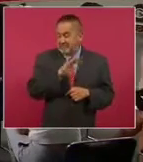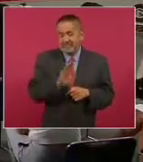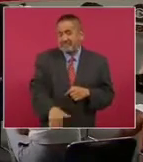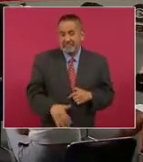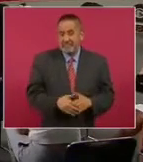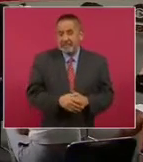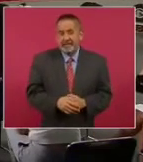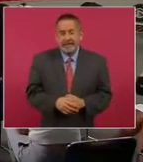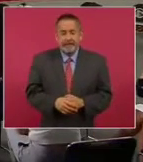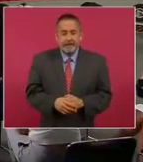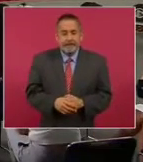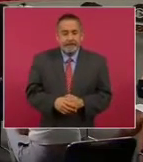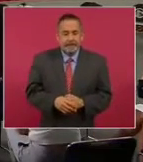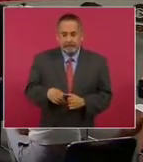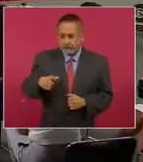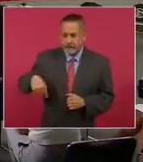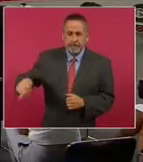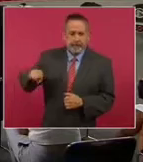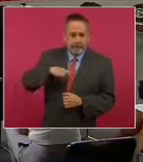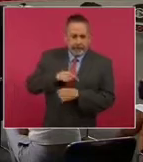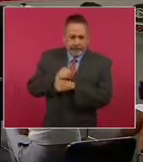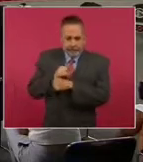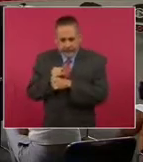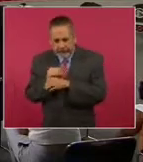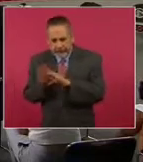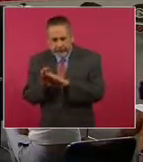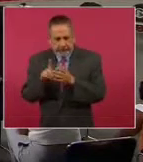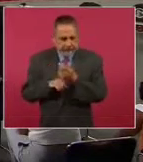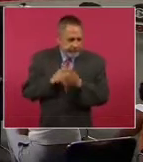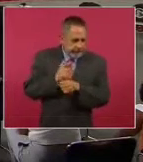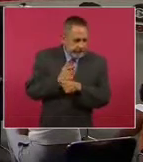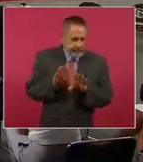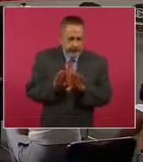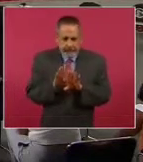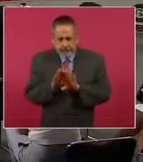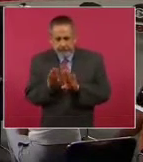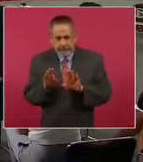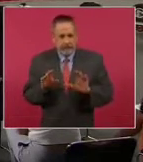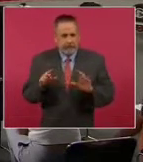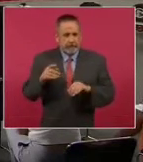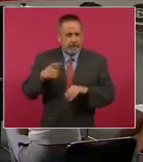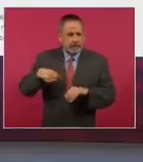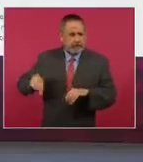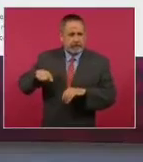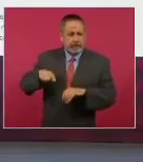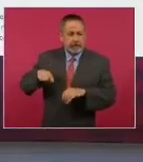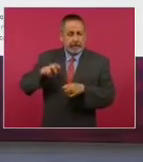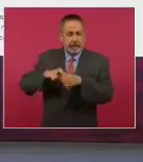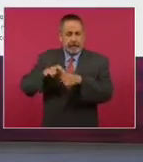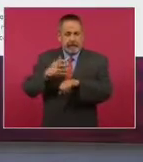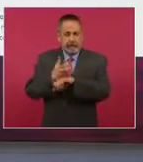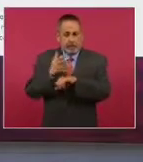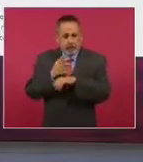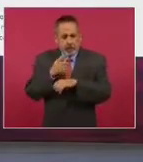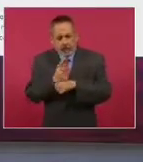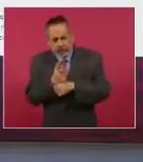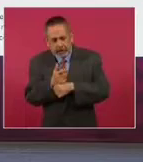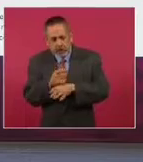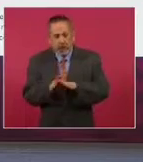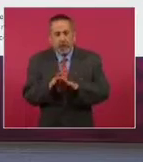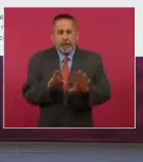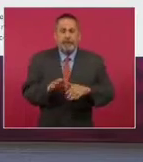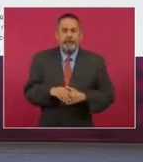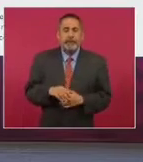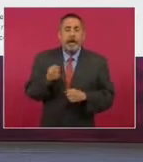Según datos de los Centros para el Control y Prevención de Enfermedades de Estados Unidos,